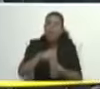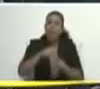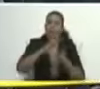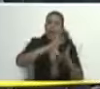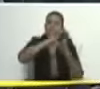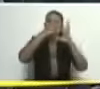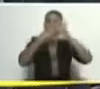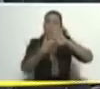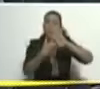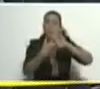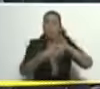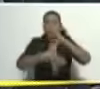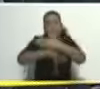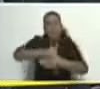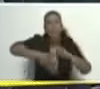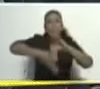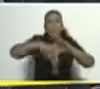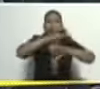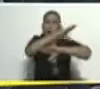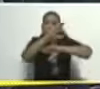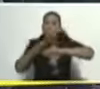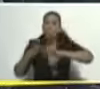hemisférico.